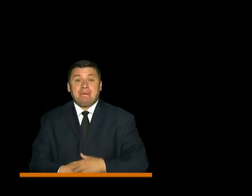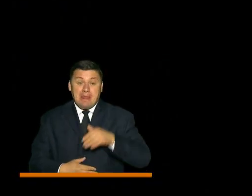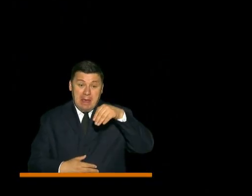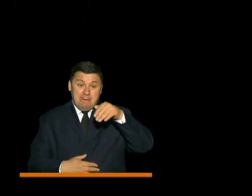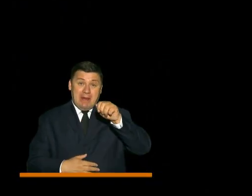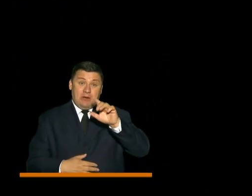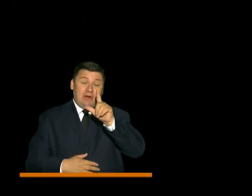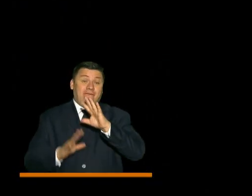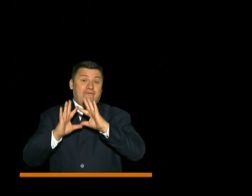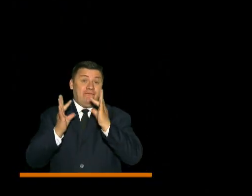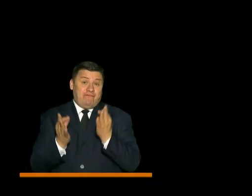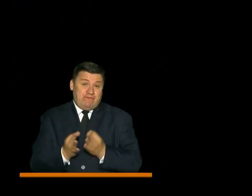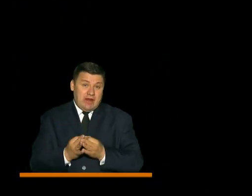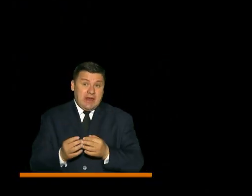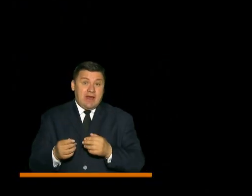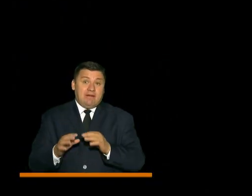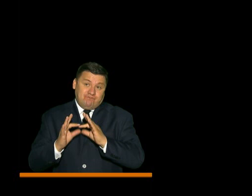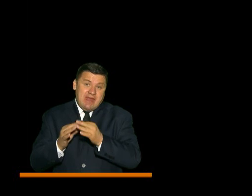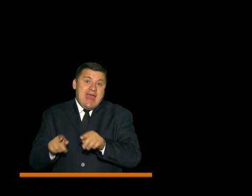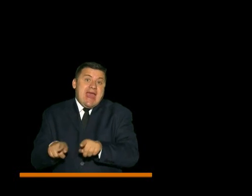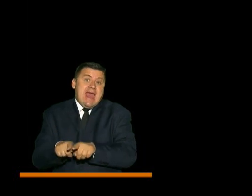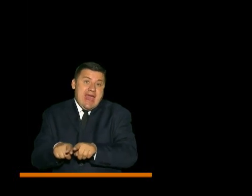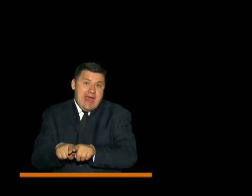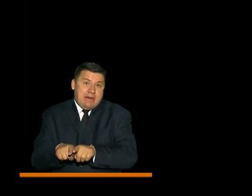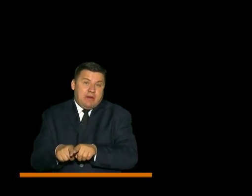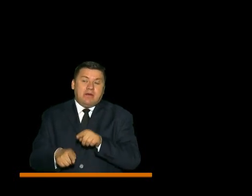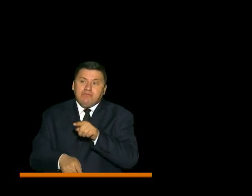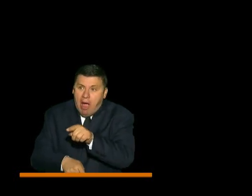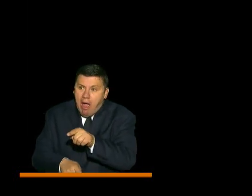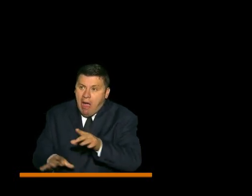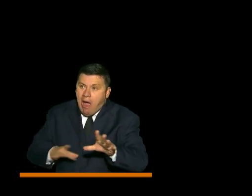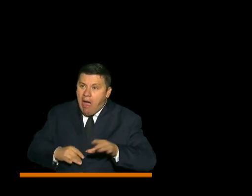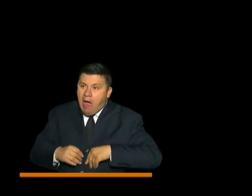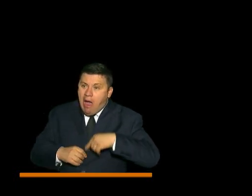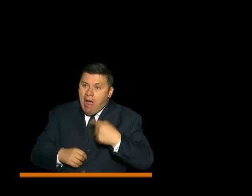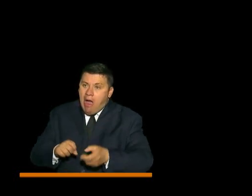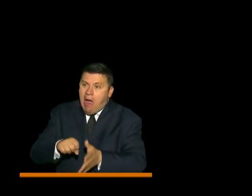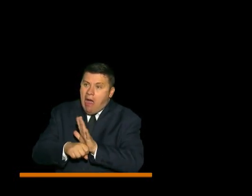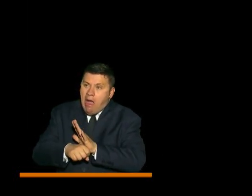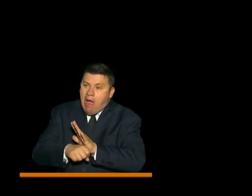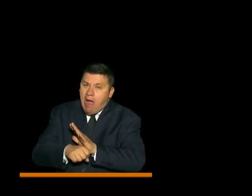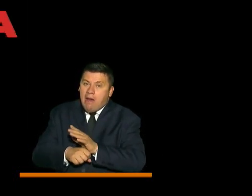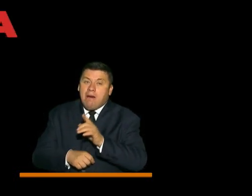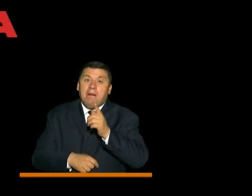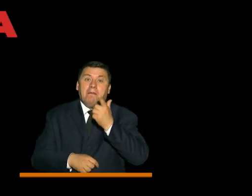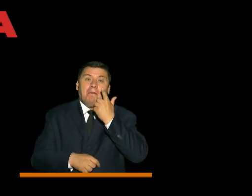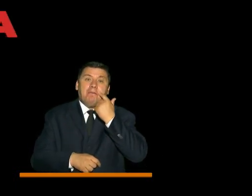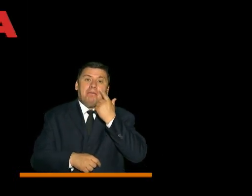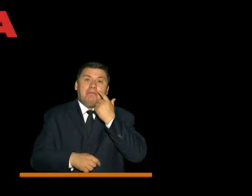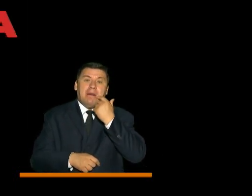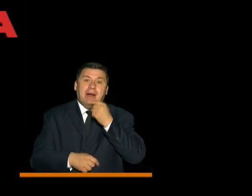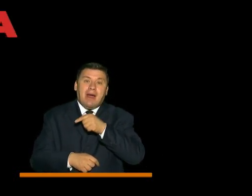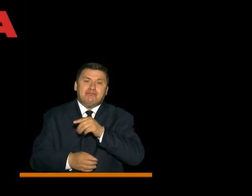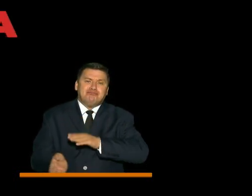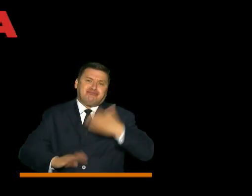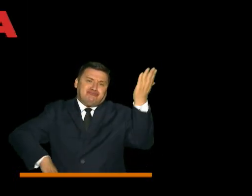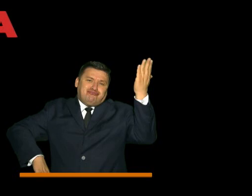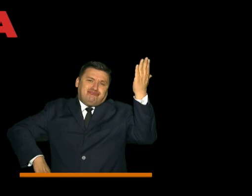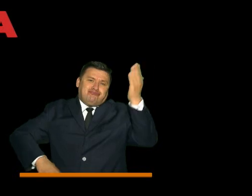Manuel, su familia y sus hermanos también dieron positivo, pero su padre perdió la